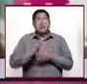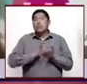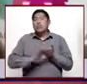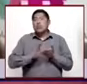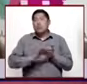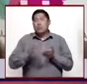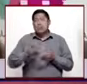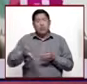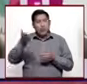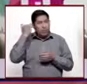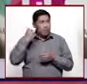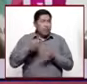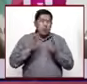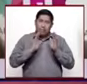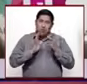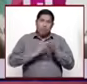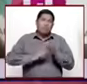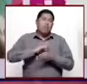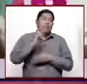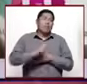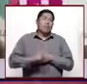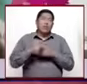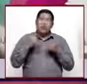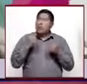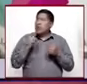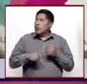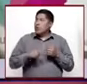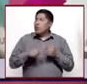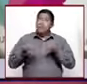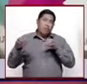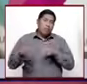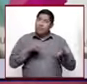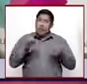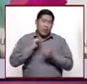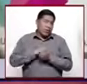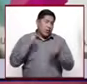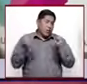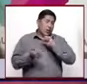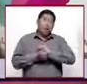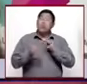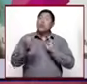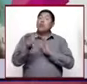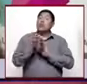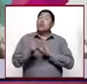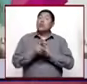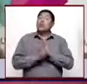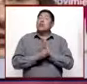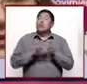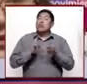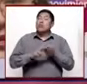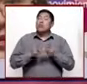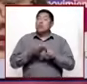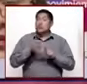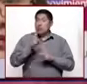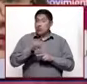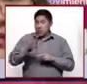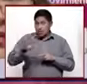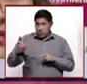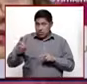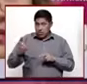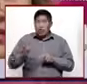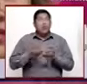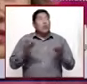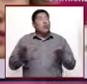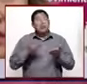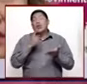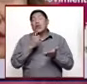esa propuesta nosotros hemos hecho en marzo, que hay que hacer una reforma constitucional del 146. ¿De dónde